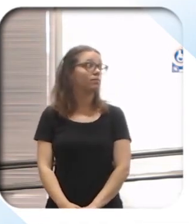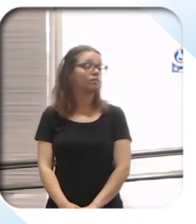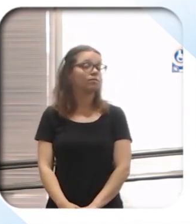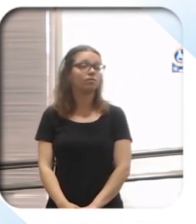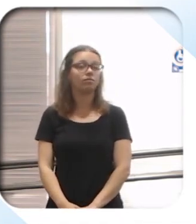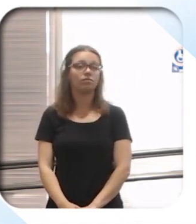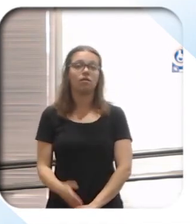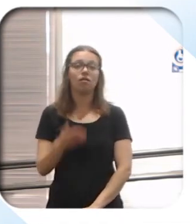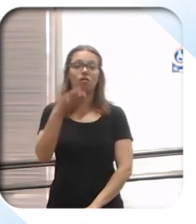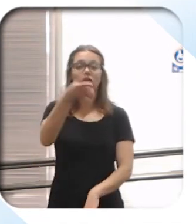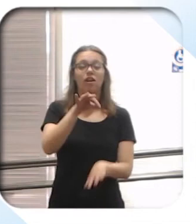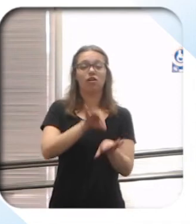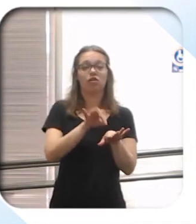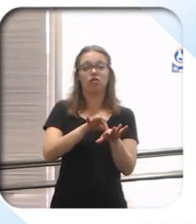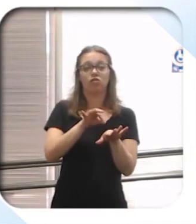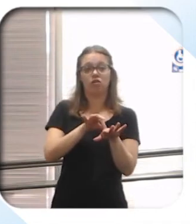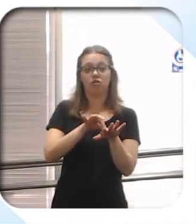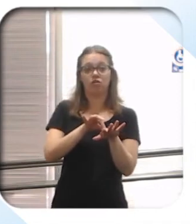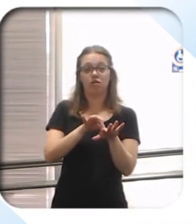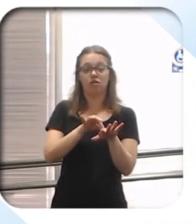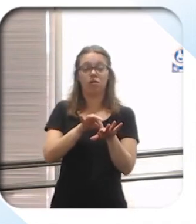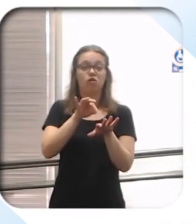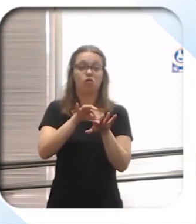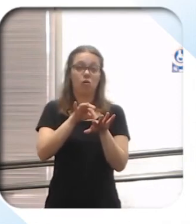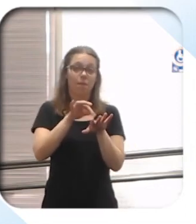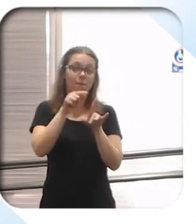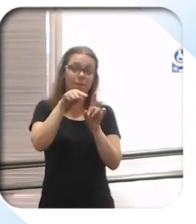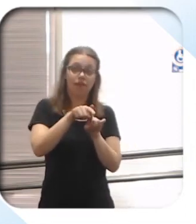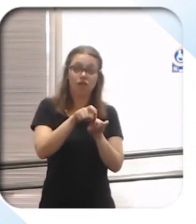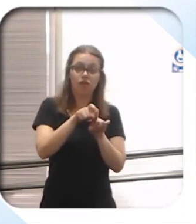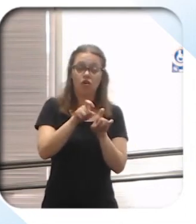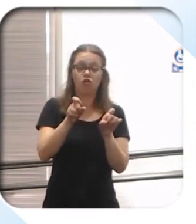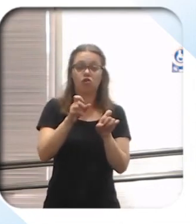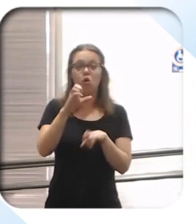Fui a hablar con el doctor Chivas, nuestro médico urólogo, uno de ellos,